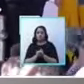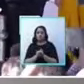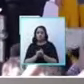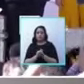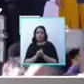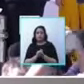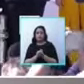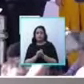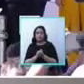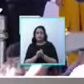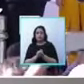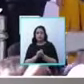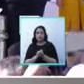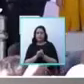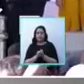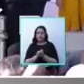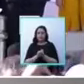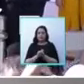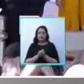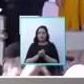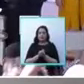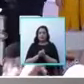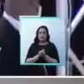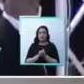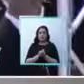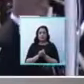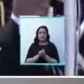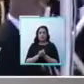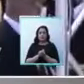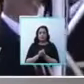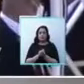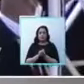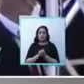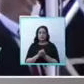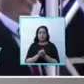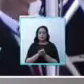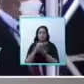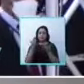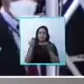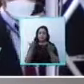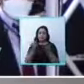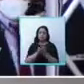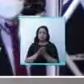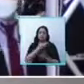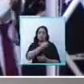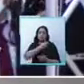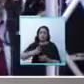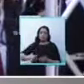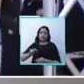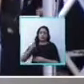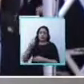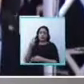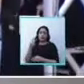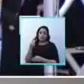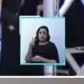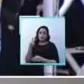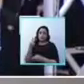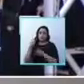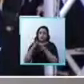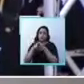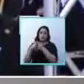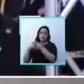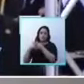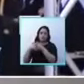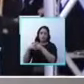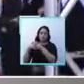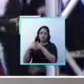implementar presupuestos, ¿verdad?, o aplicar o ser prontos en la solución de la política pública. Entonces, sí, es un año complejo, un